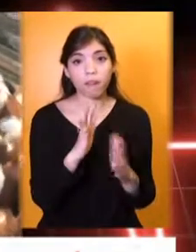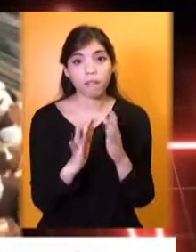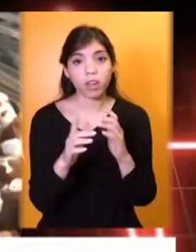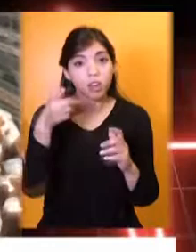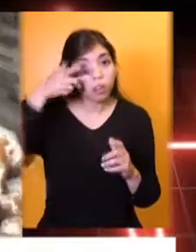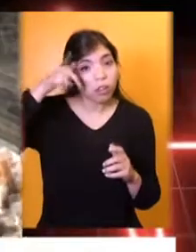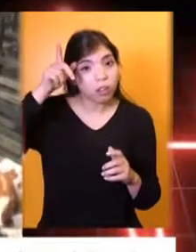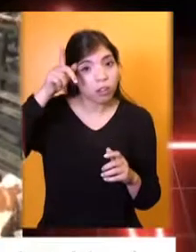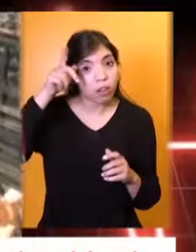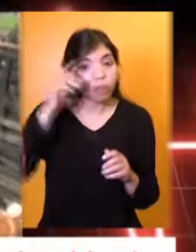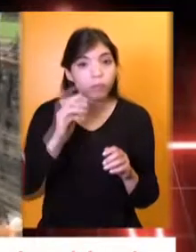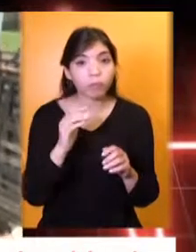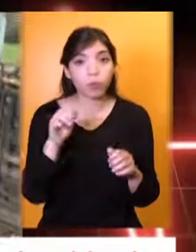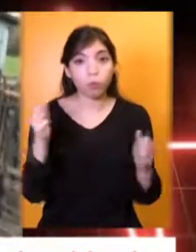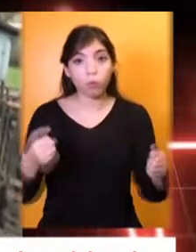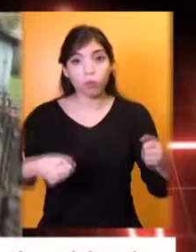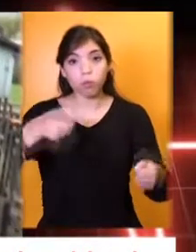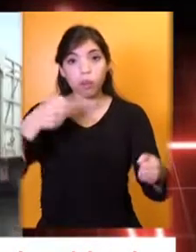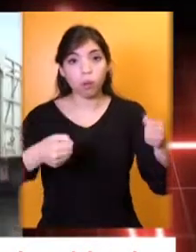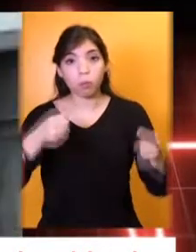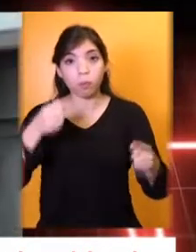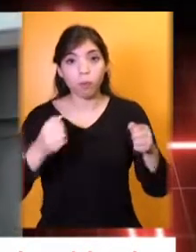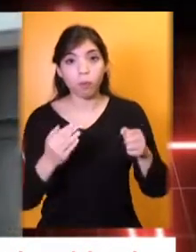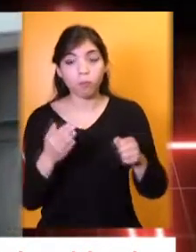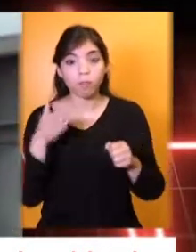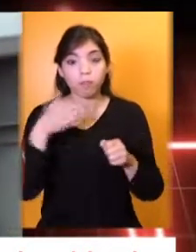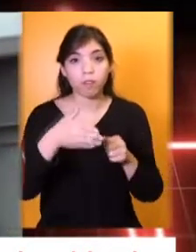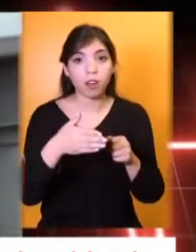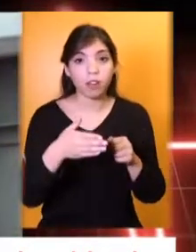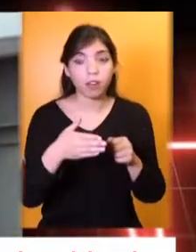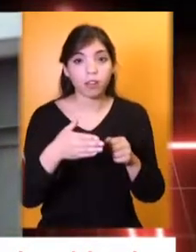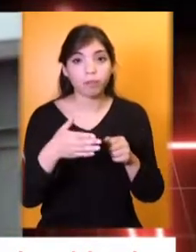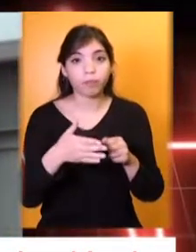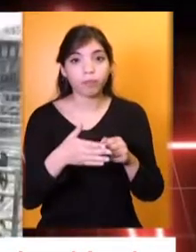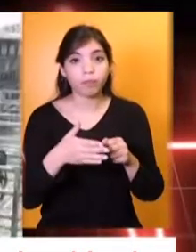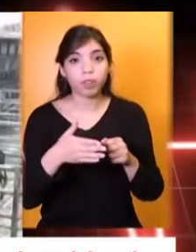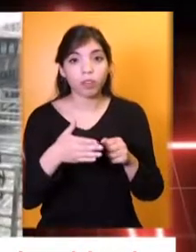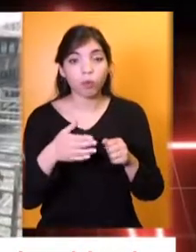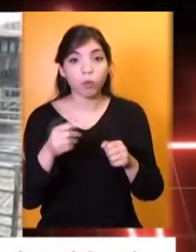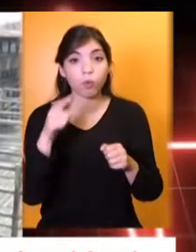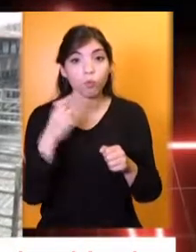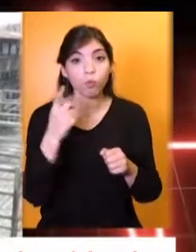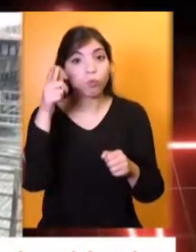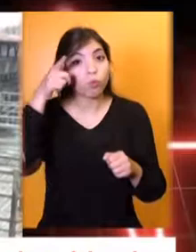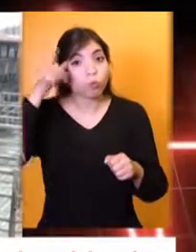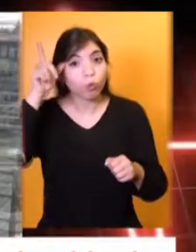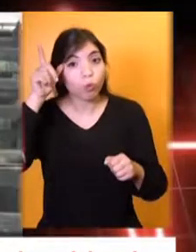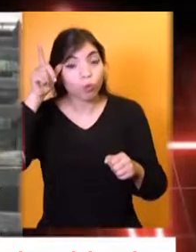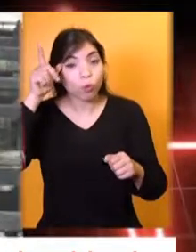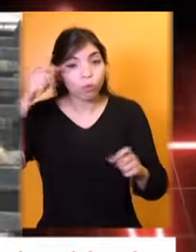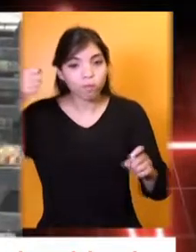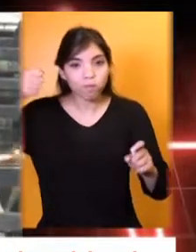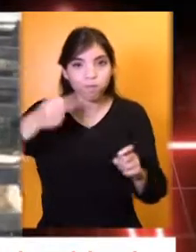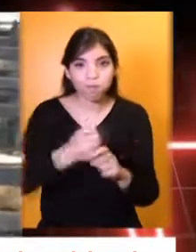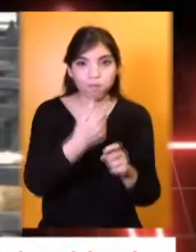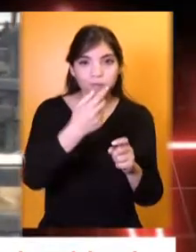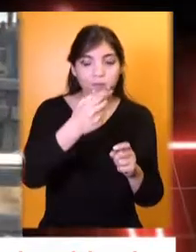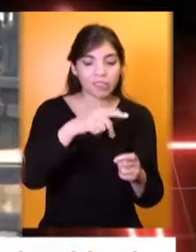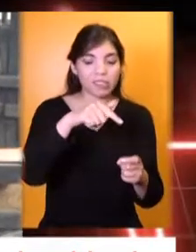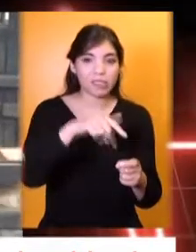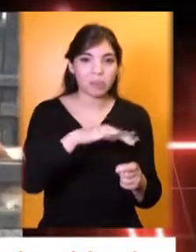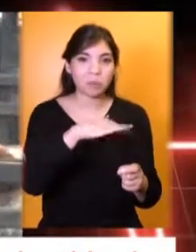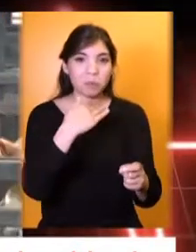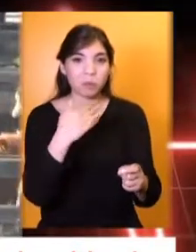se disponía a liberar el ganado de un camión, momento en el cual un toro lo embistió en variadas oportunidades, produciéndole la